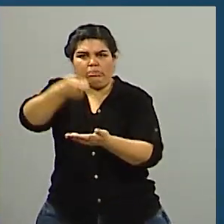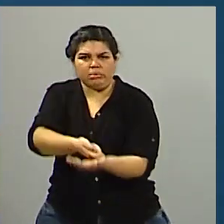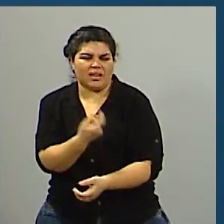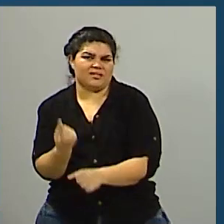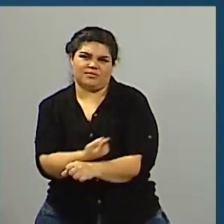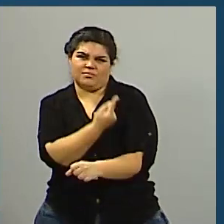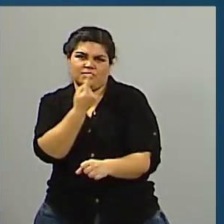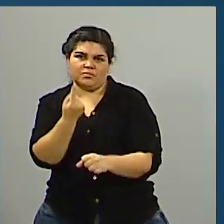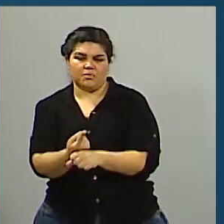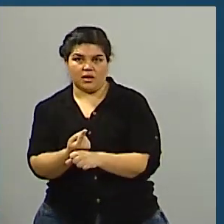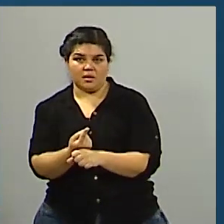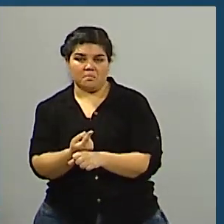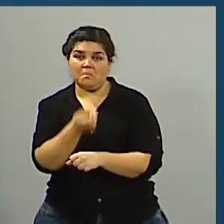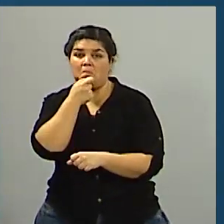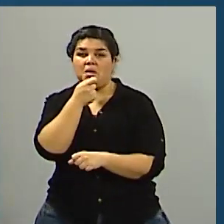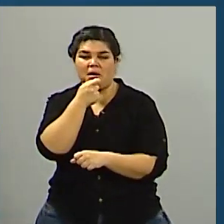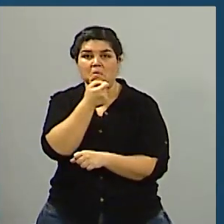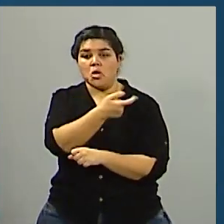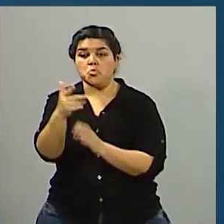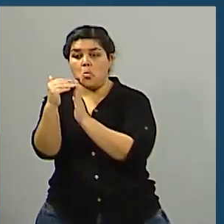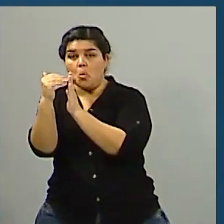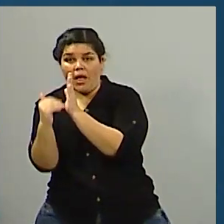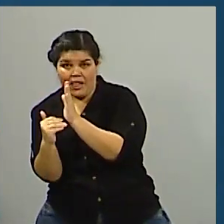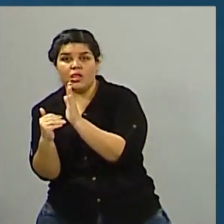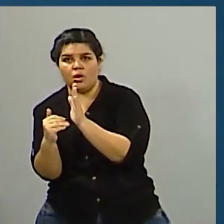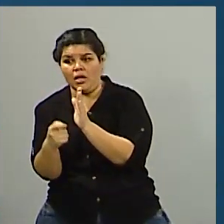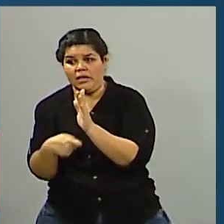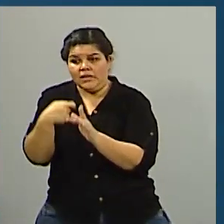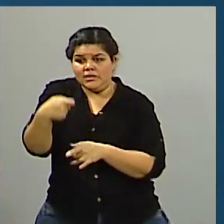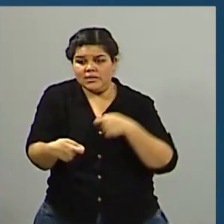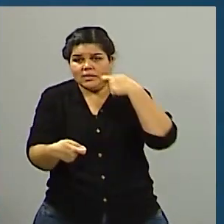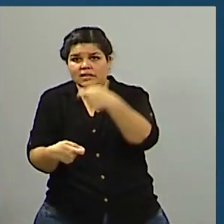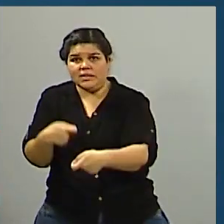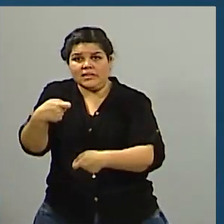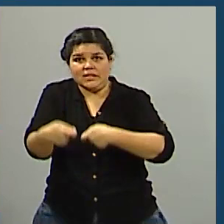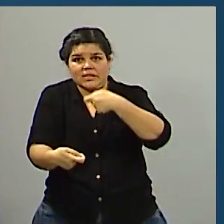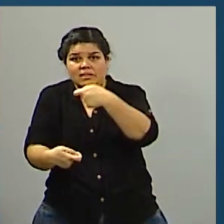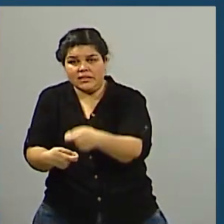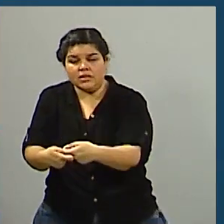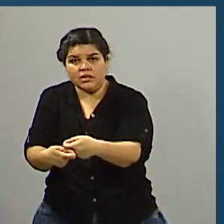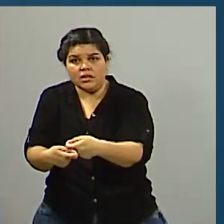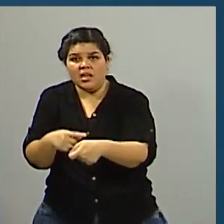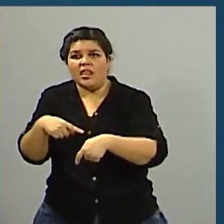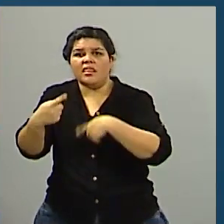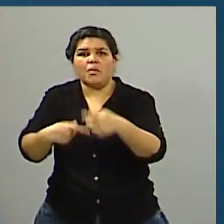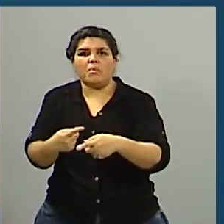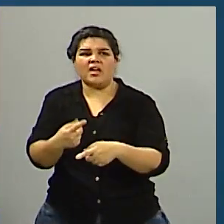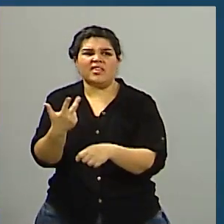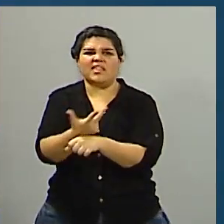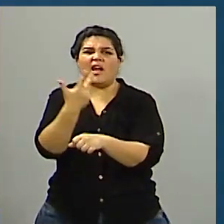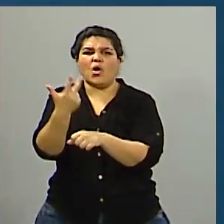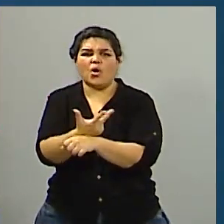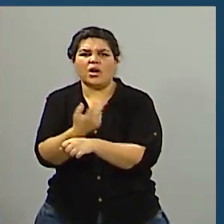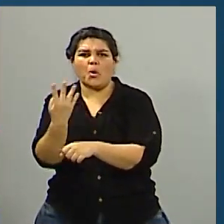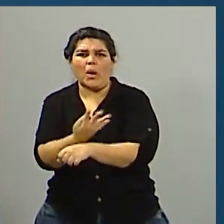que pueda pagar un poco menos y lo logre, el trabajador hace un poquito, 3, 4 horas, se va a su casa, no vuelve hasta el otro día, si es